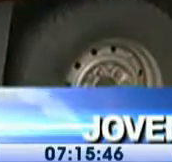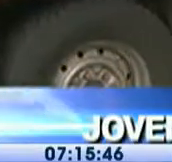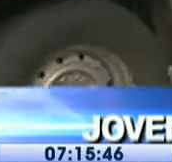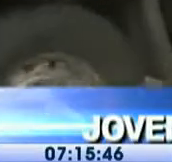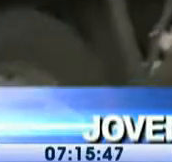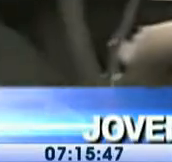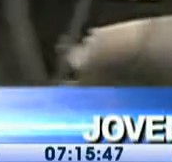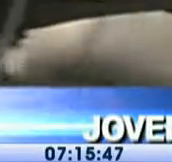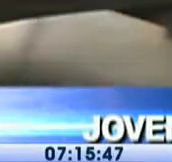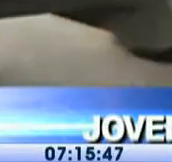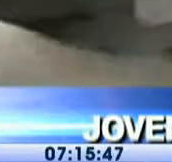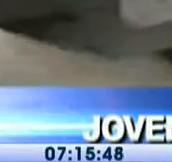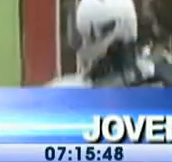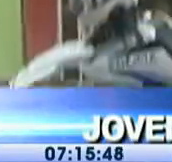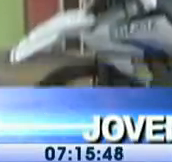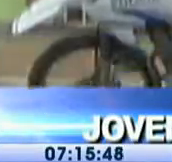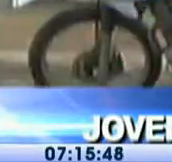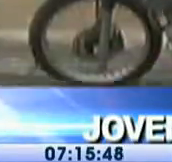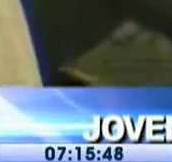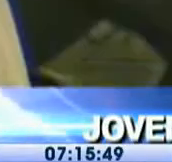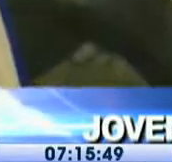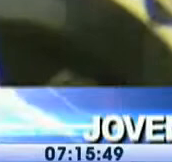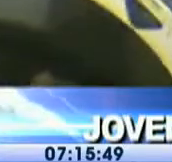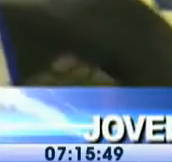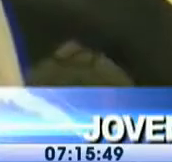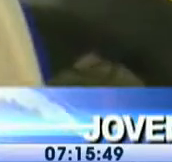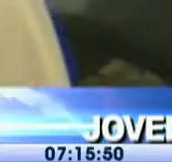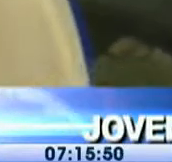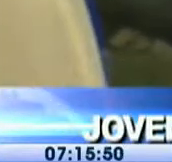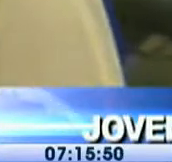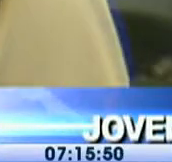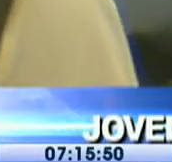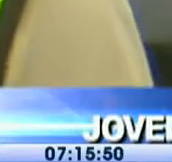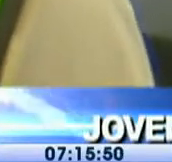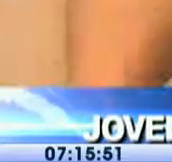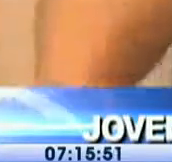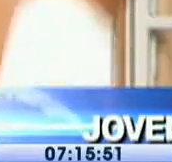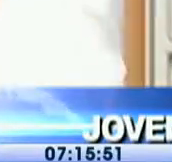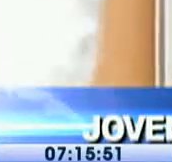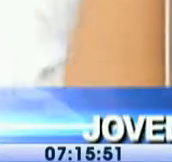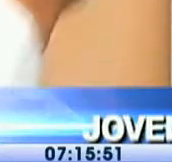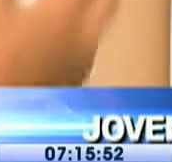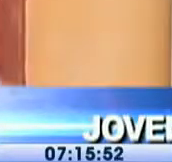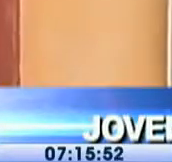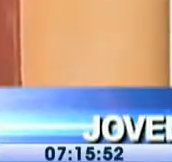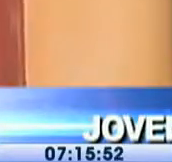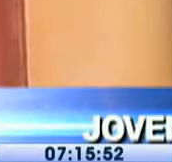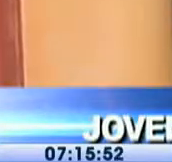autoridades constataron que en esa clínica no tenían permisos y procedieron a clausurarla.